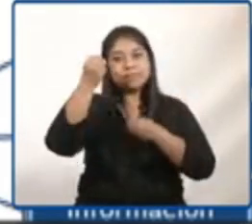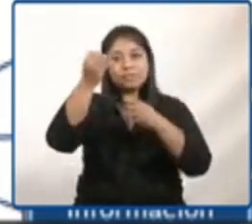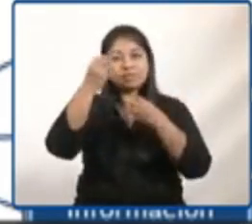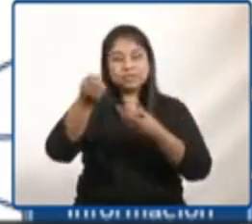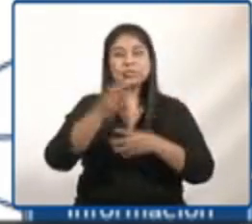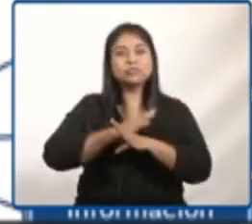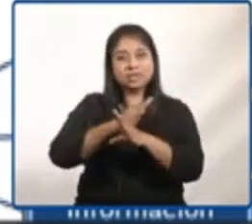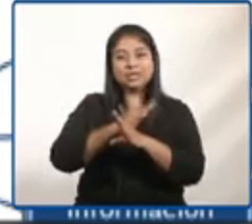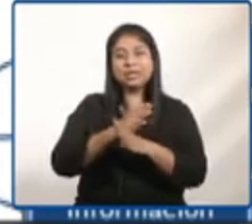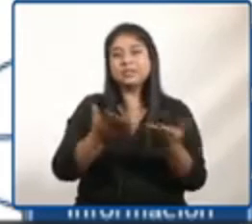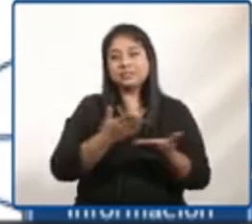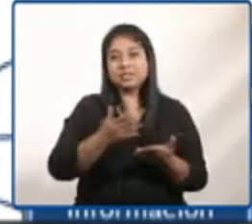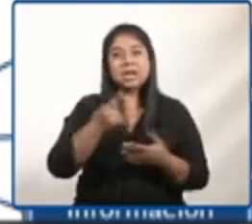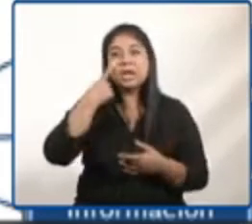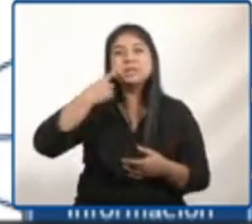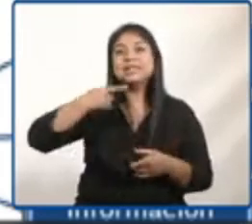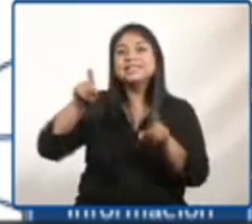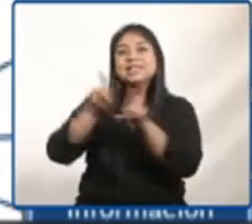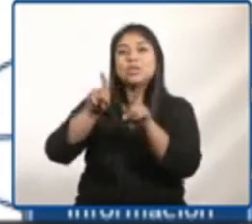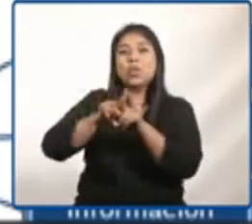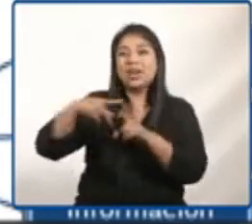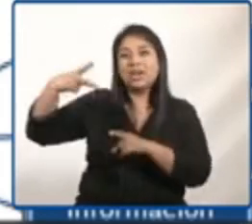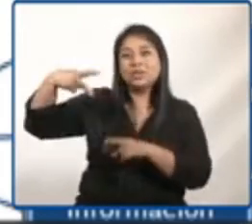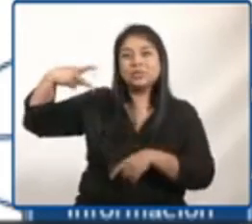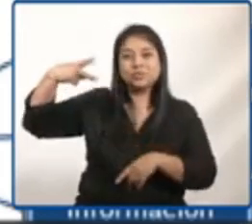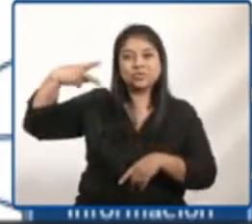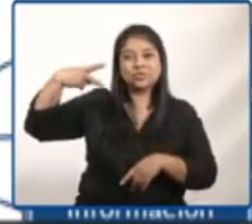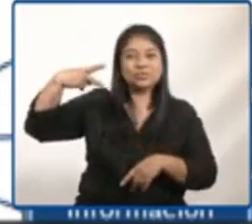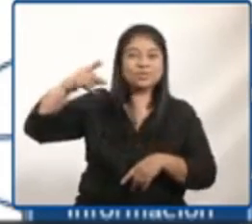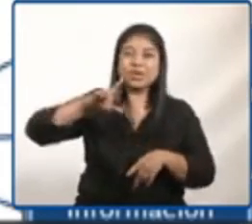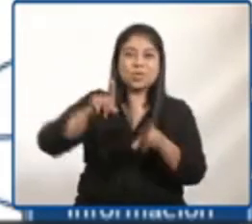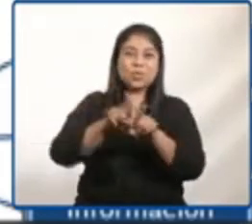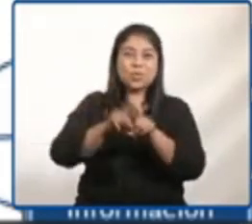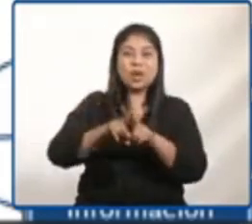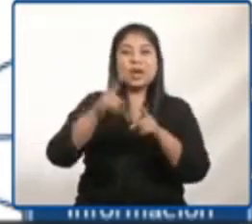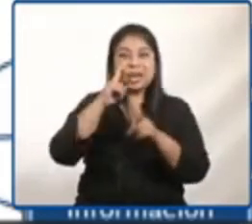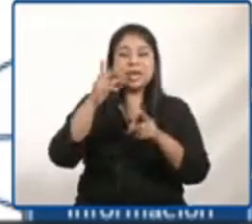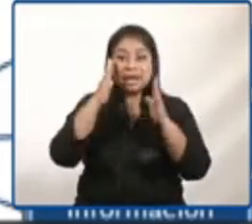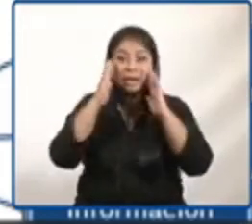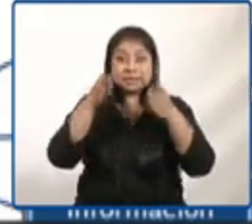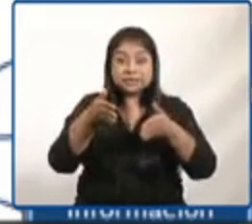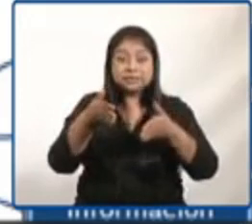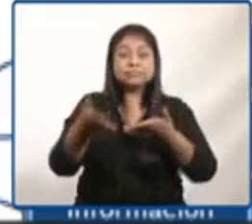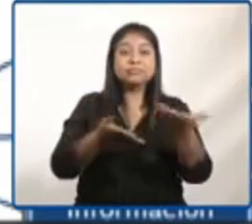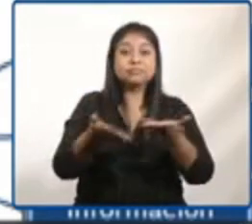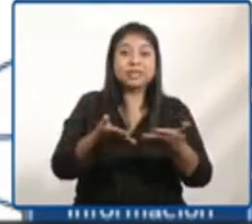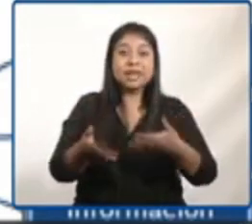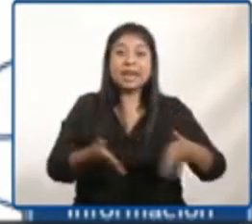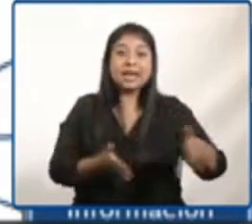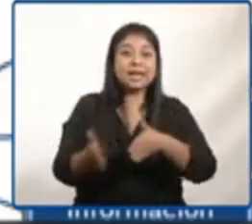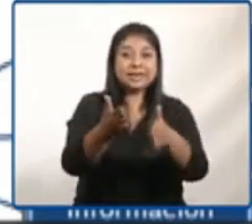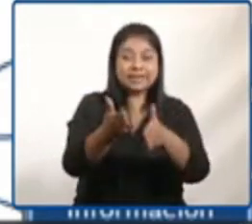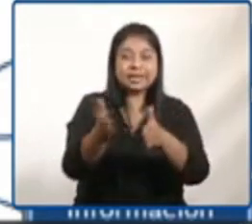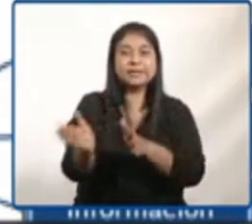por la misma modalidad es que en los puestos de control y prevención se da atención vial, la coordinación con los cuerpos de socorro, mientras que en